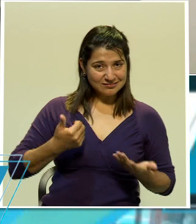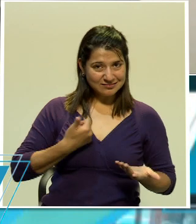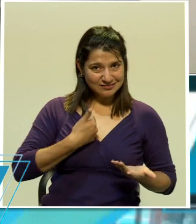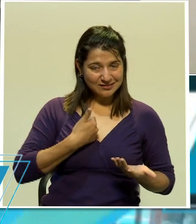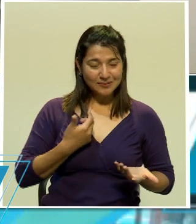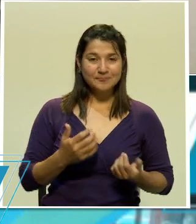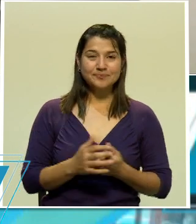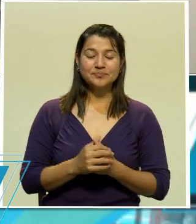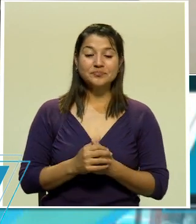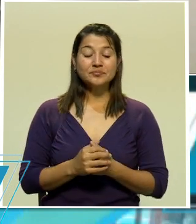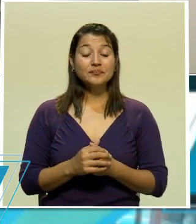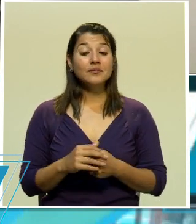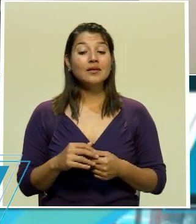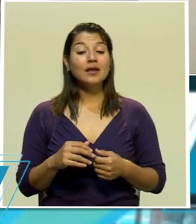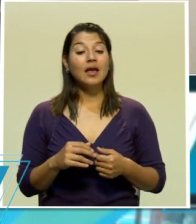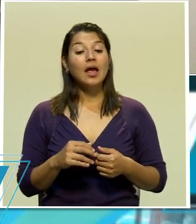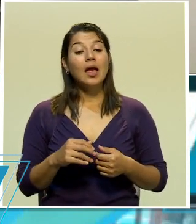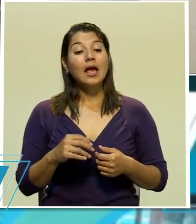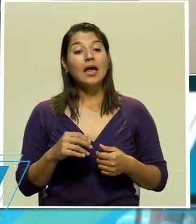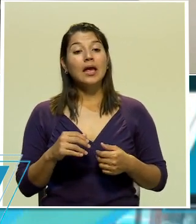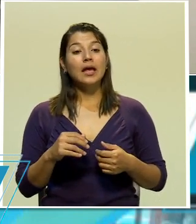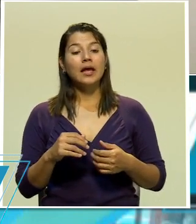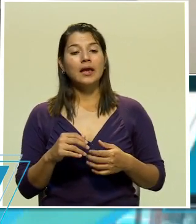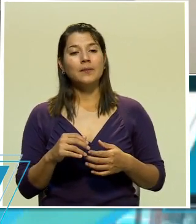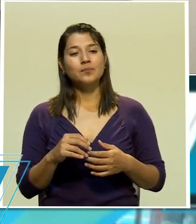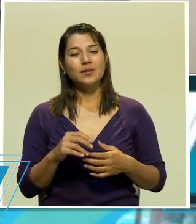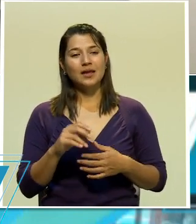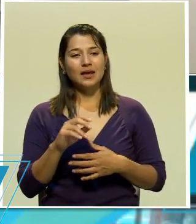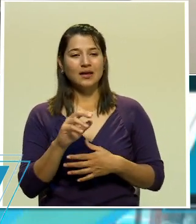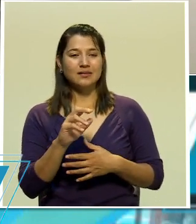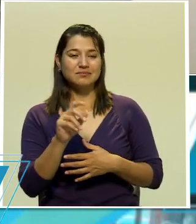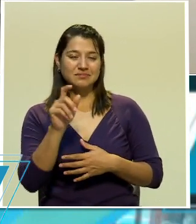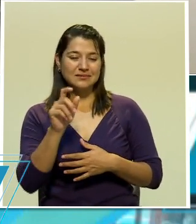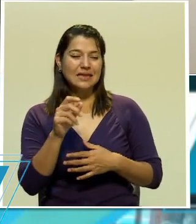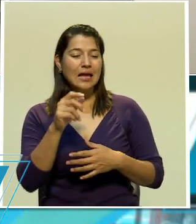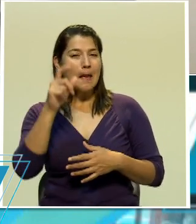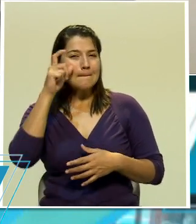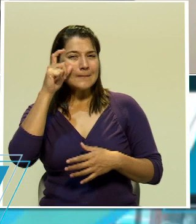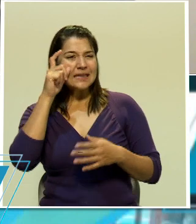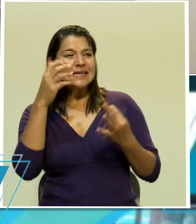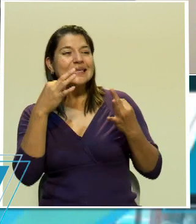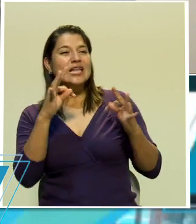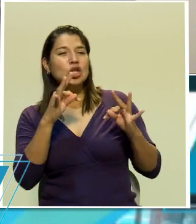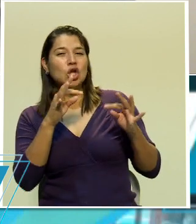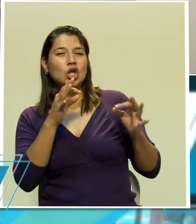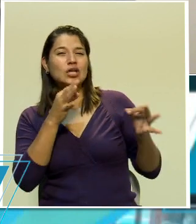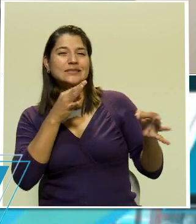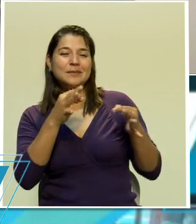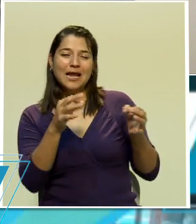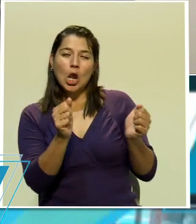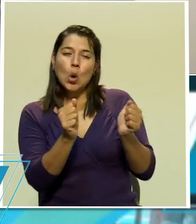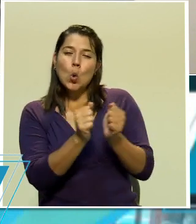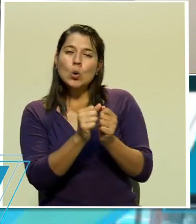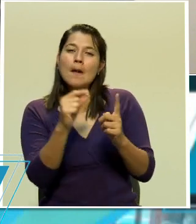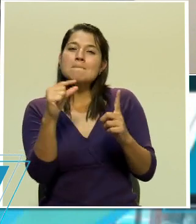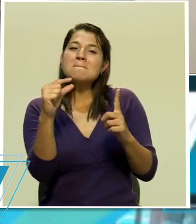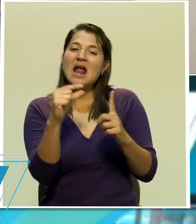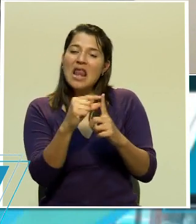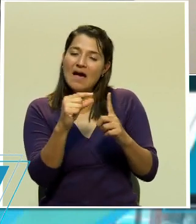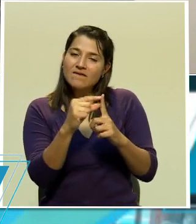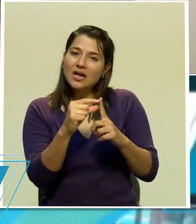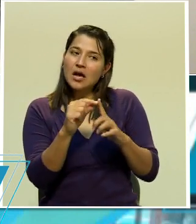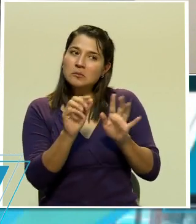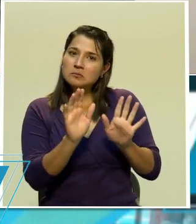lo diplomático que estuvo Biden con ese calificativo, ¿qué puede pasar si Trump se